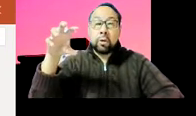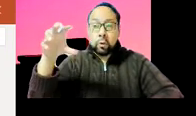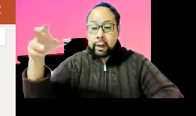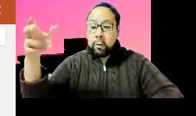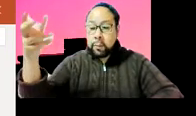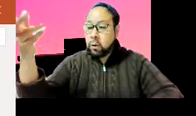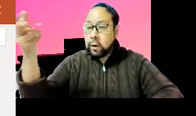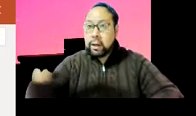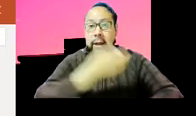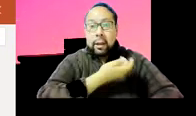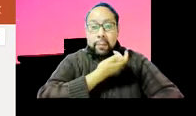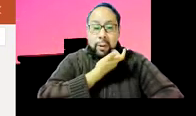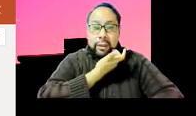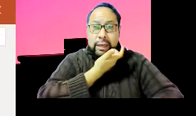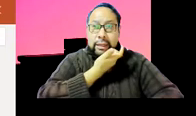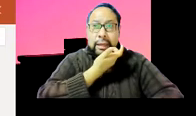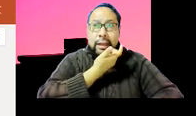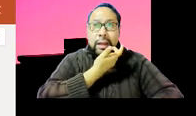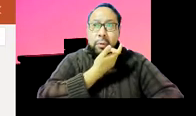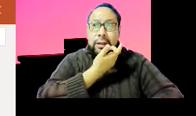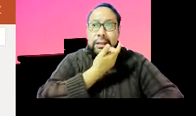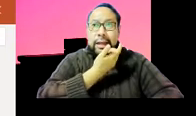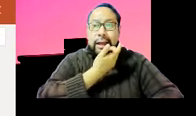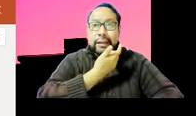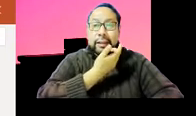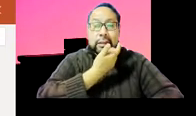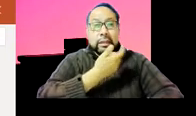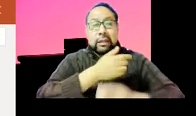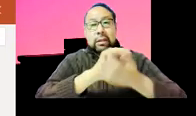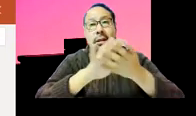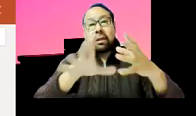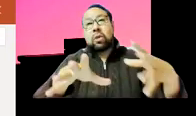dominar a otro. Suena un poco cruel, pero así es. La publicidad